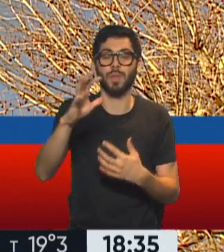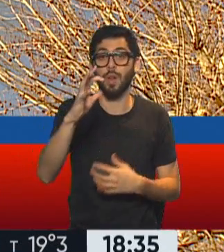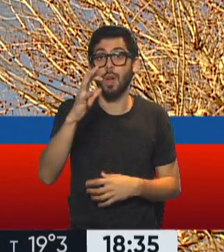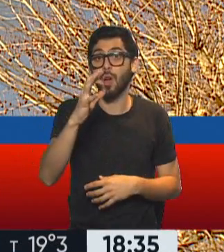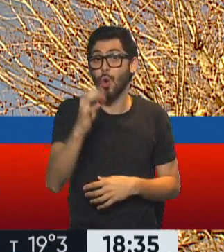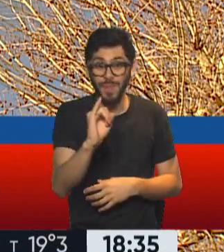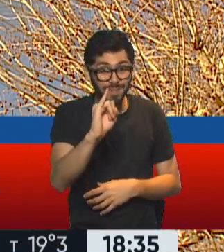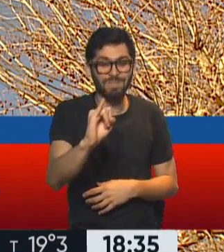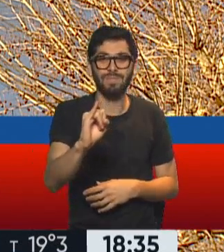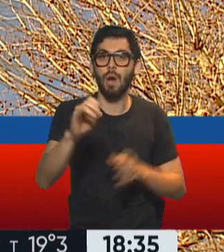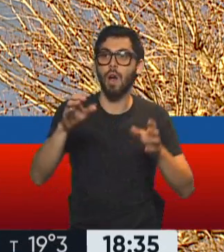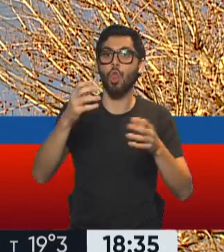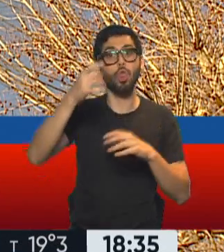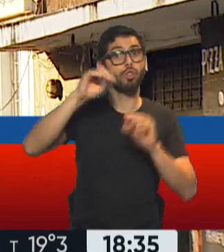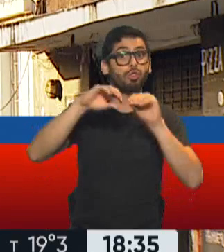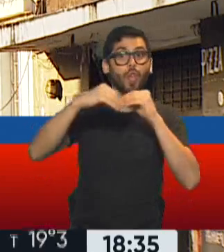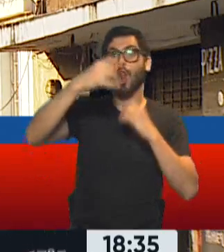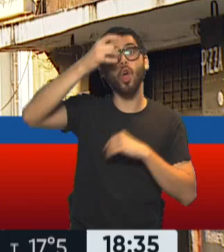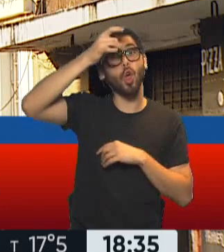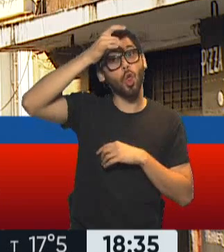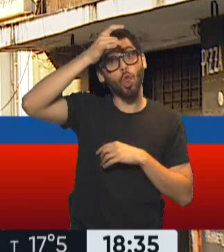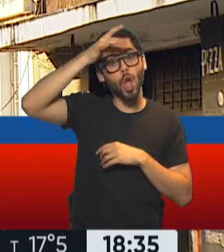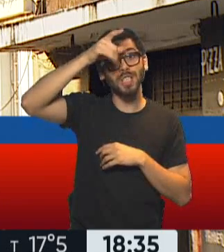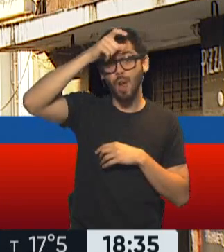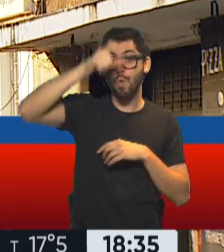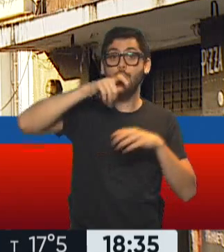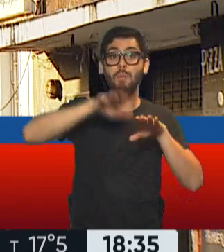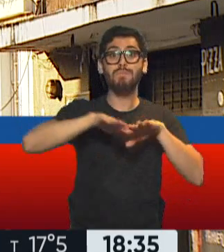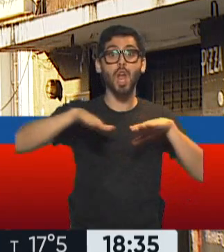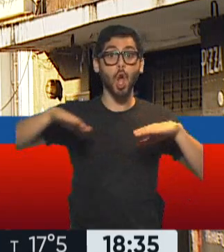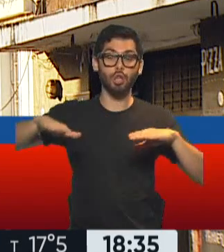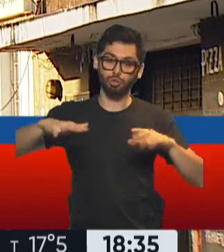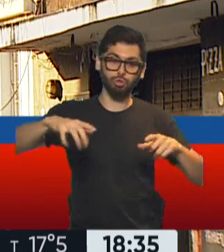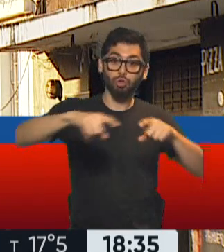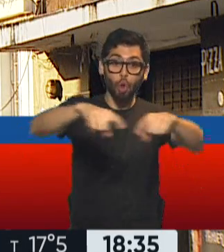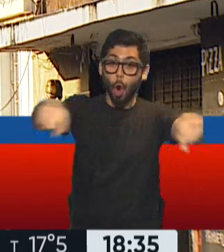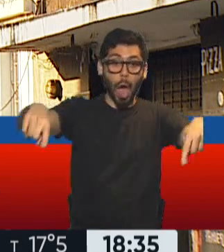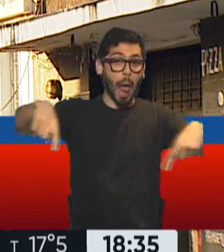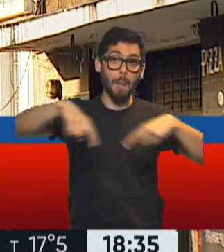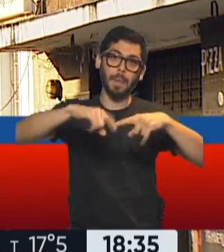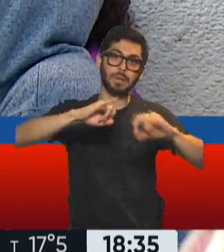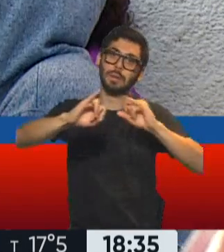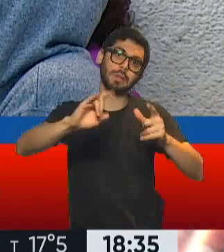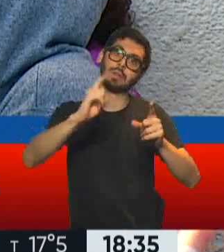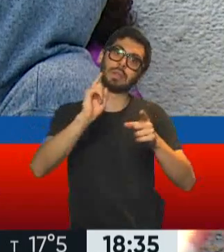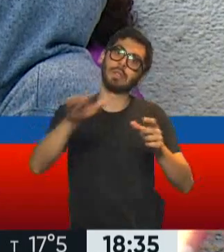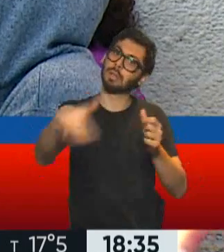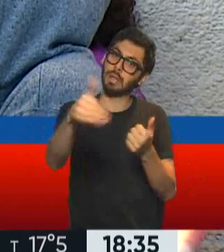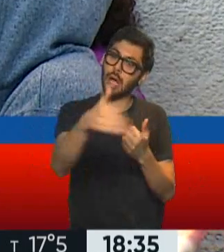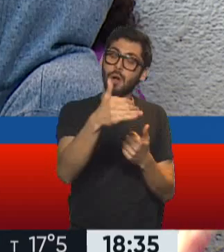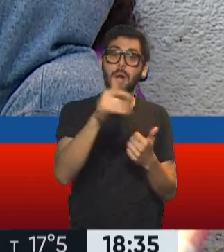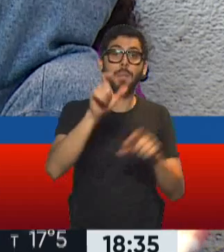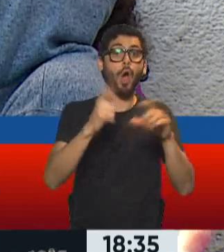este lugar hay 12 dotaciones de bomberos trabajando, la manzana fue evacuada y los vecinos se